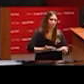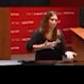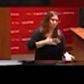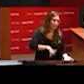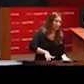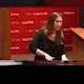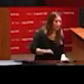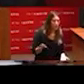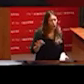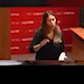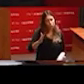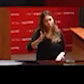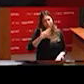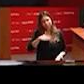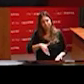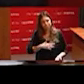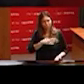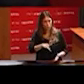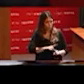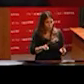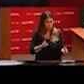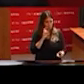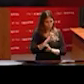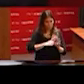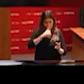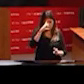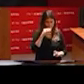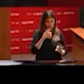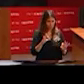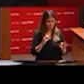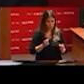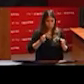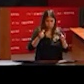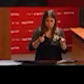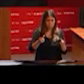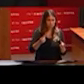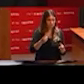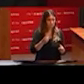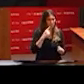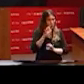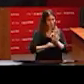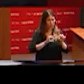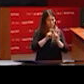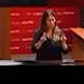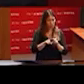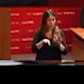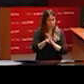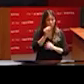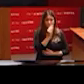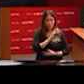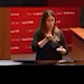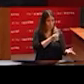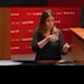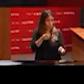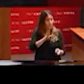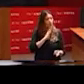ni de ni calitativa sino Simplemente hay que ser inteligente y hay que poner al servicio de cada una de nuestras organizaciones los mejores recursos y ese es el